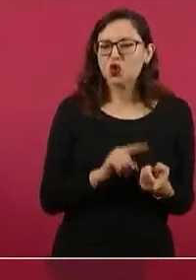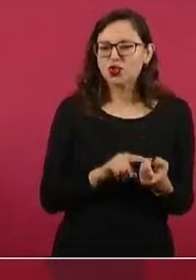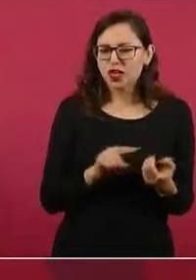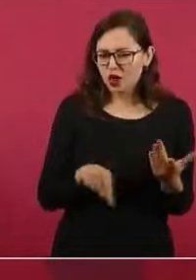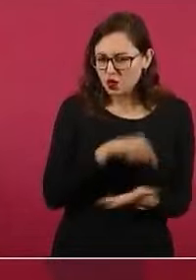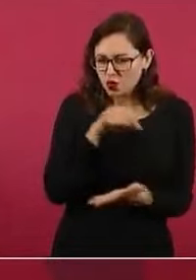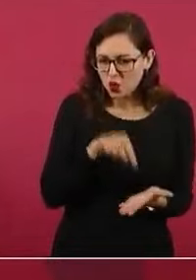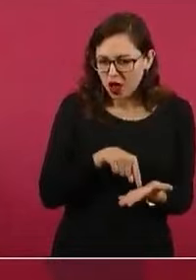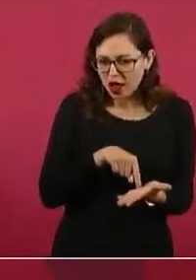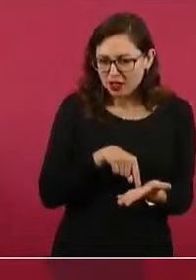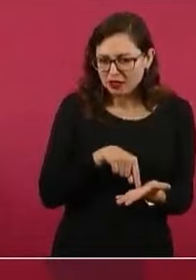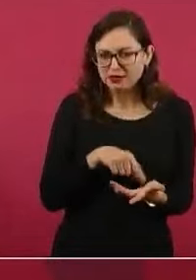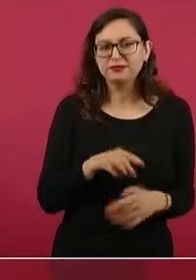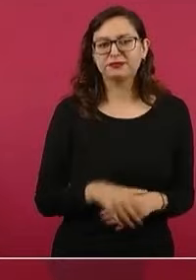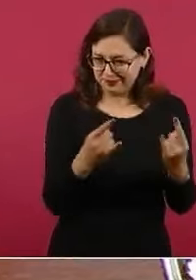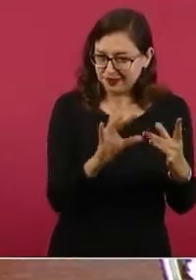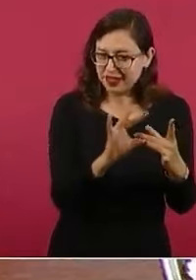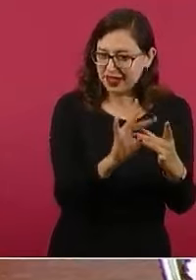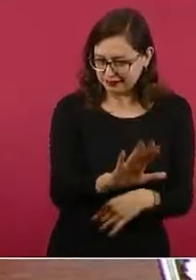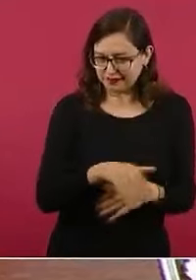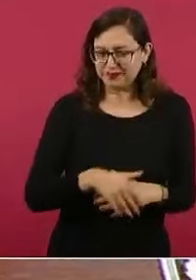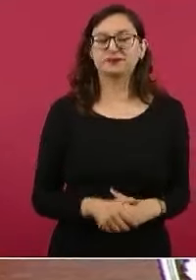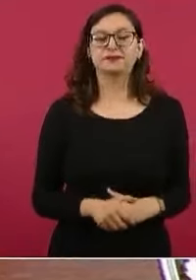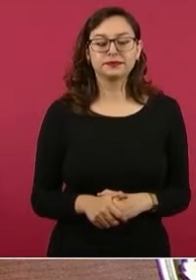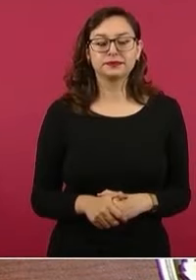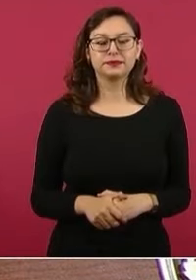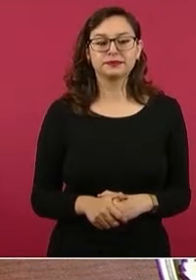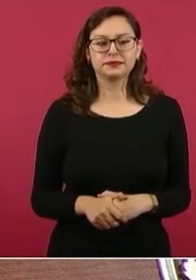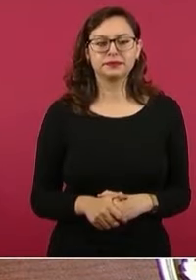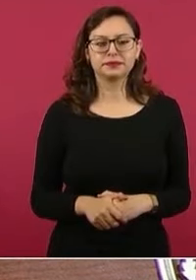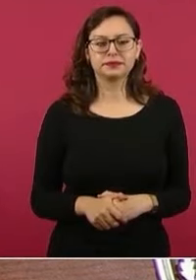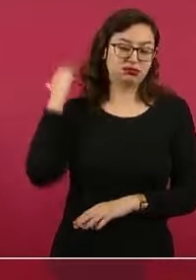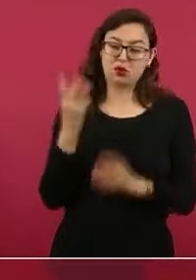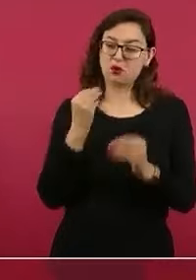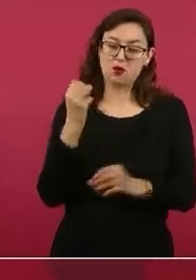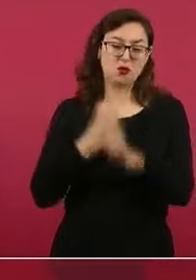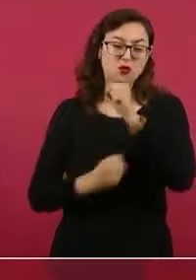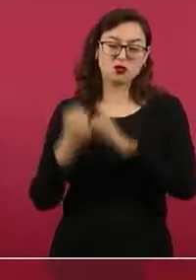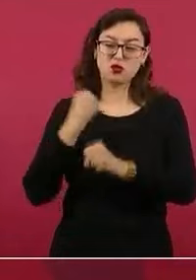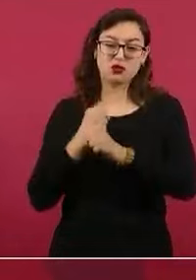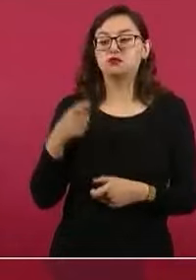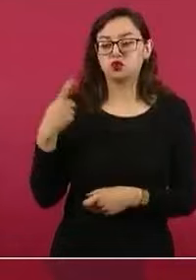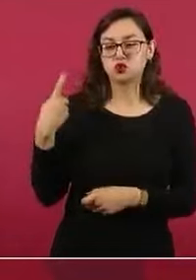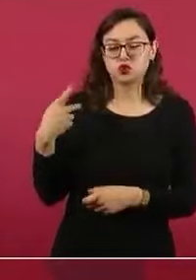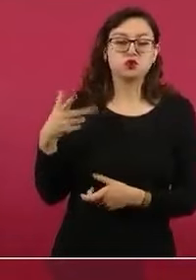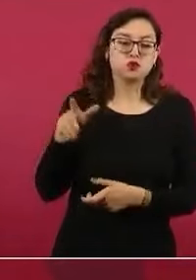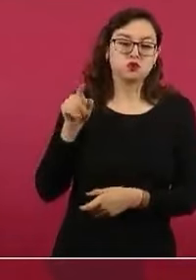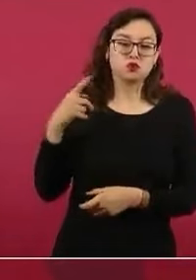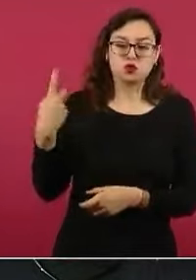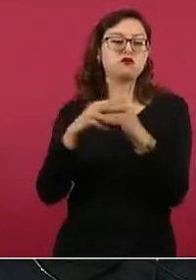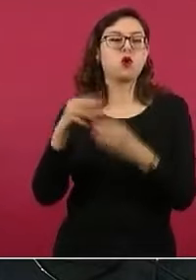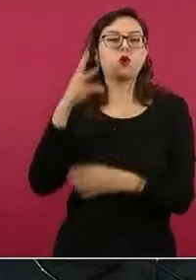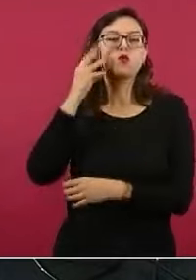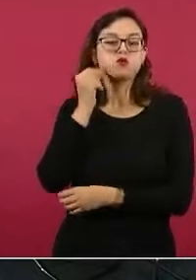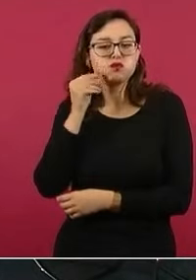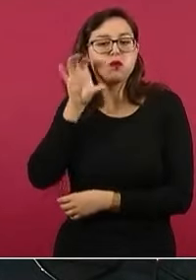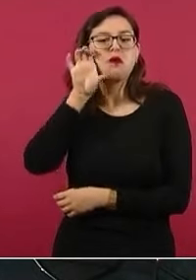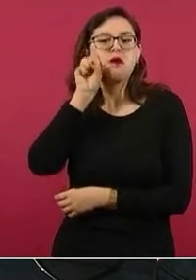porque ellos desde hace mucho tiempo tienen en, creo, Morelos, tienen plantaciones de cítricos,